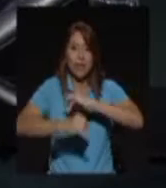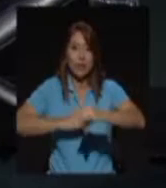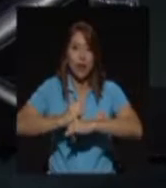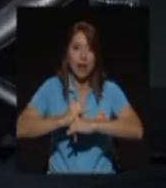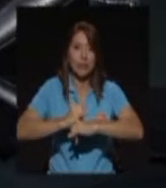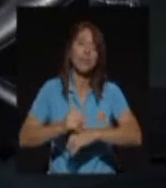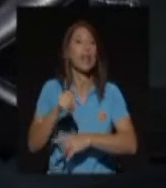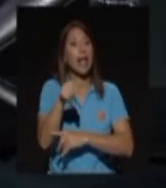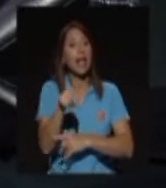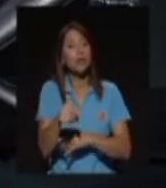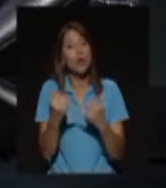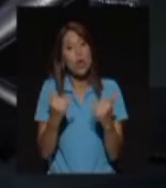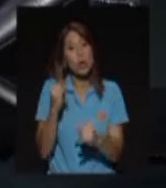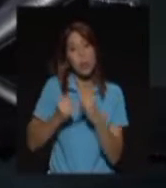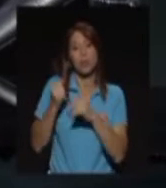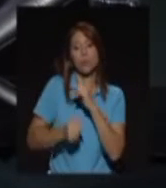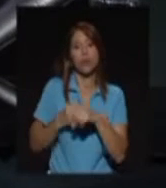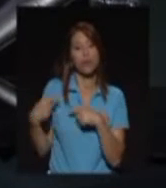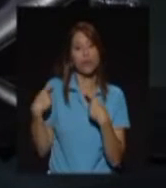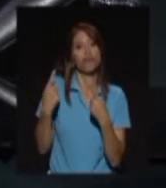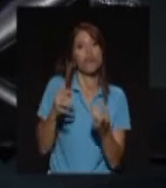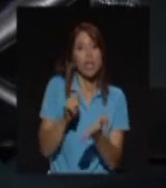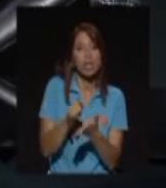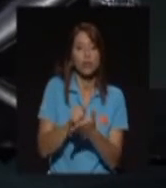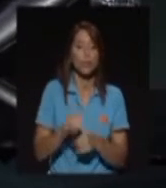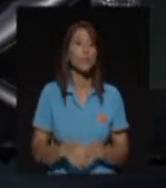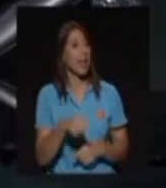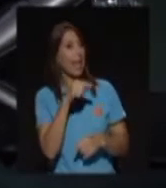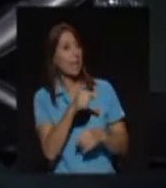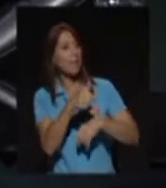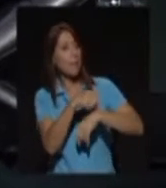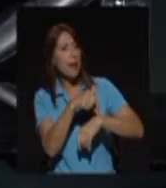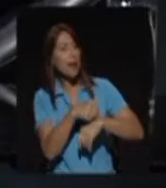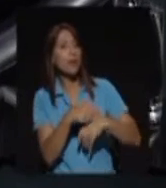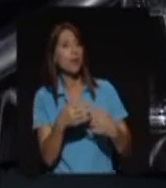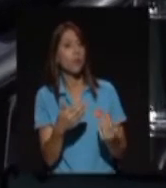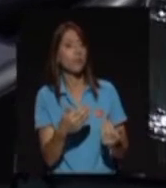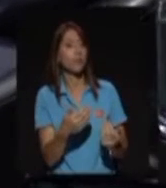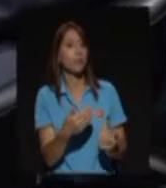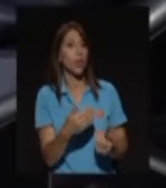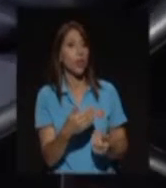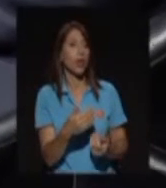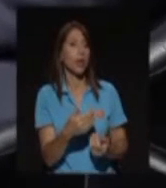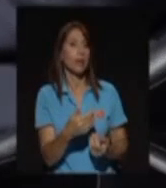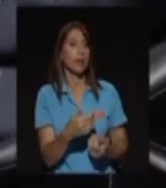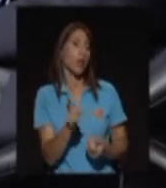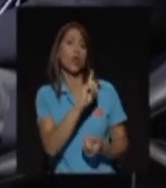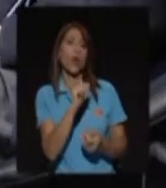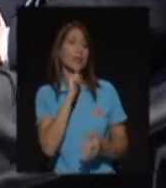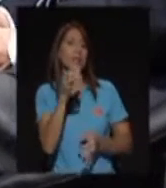eso es lo que estamos en las últimas décadas. Bueno, ese periodo me parece, don Eduardo, que no es injusto